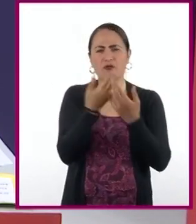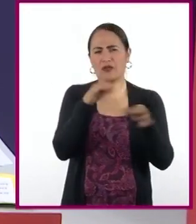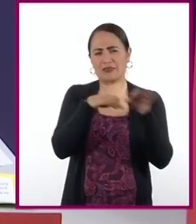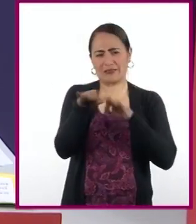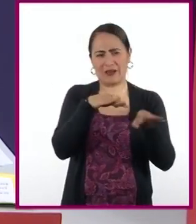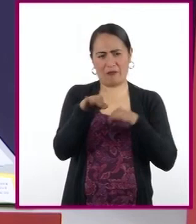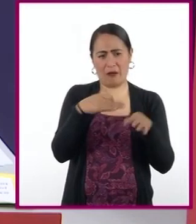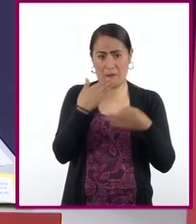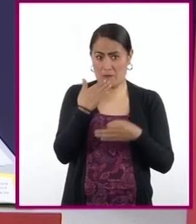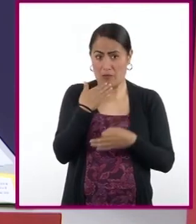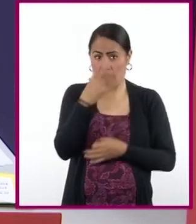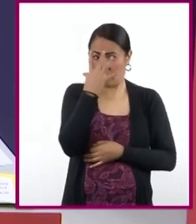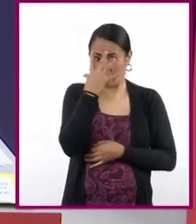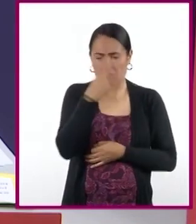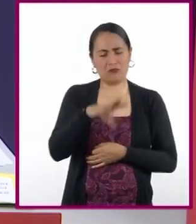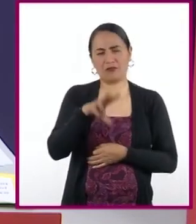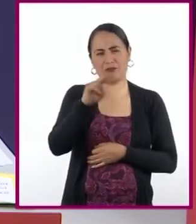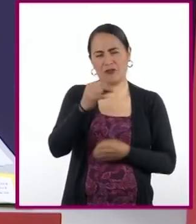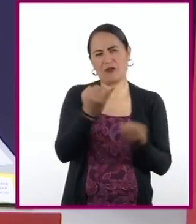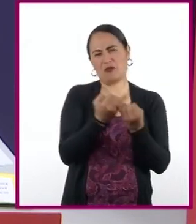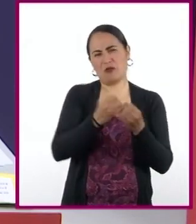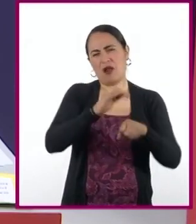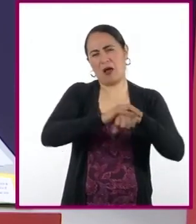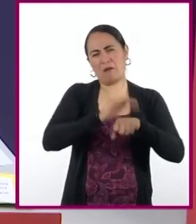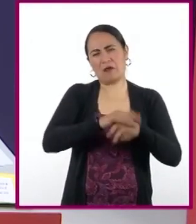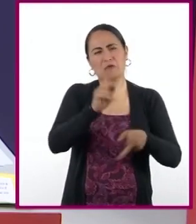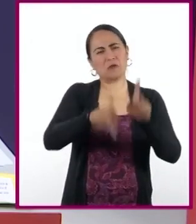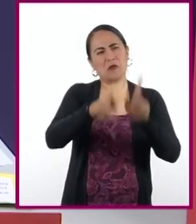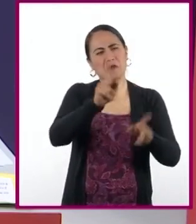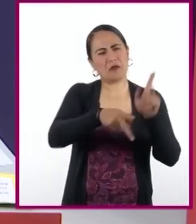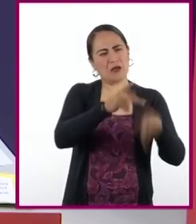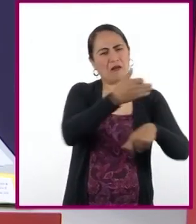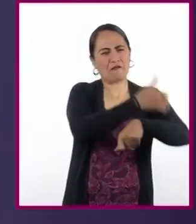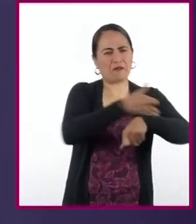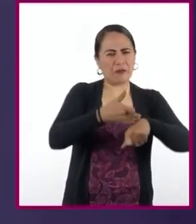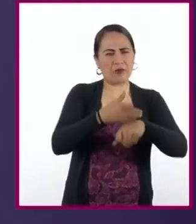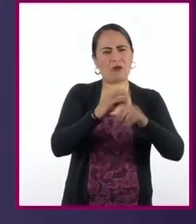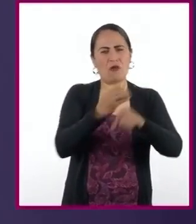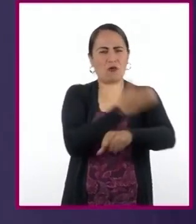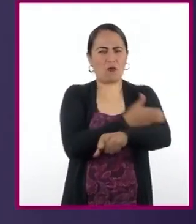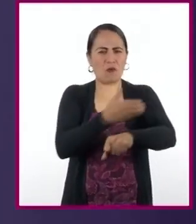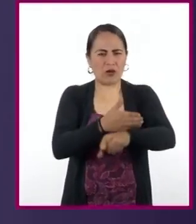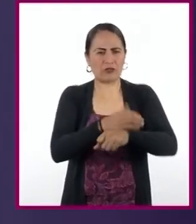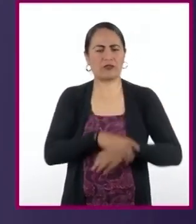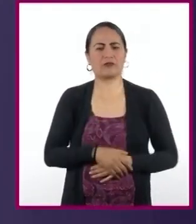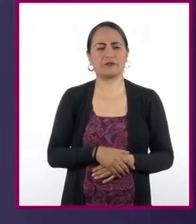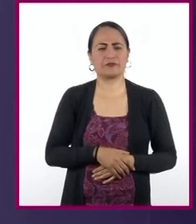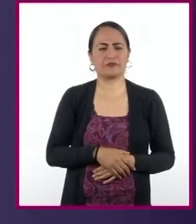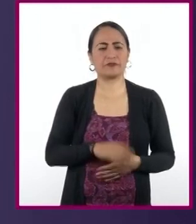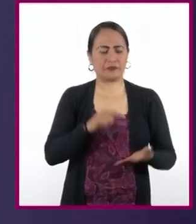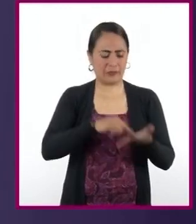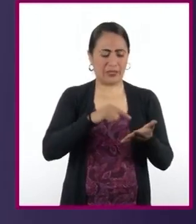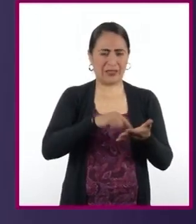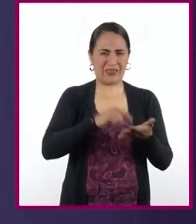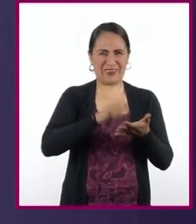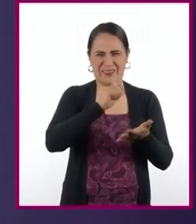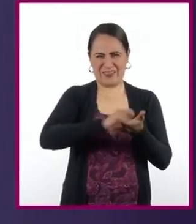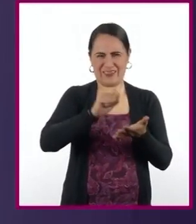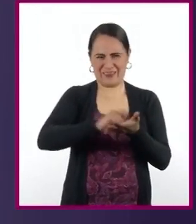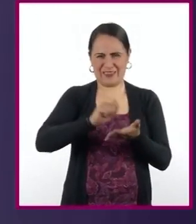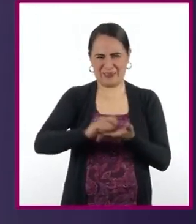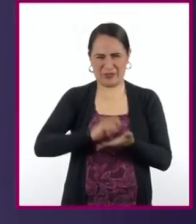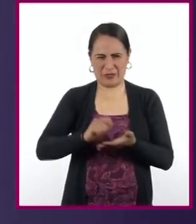no formales; conversaciones con amigos, familiares o colegas. Ejemplos de textos escritos donde se